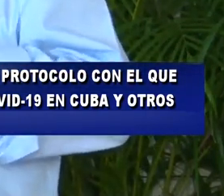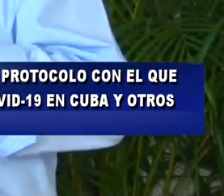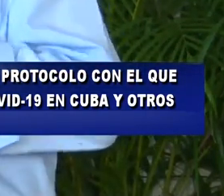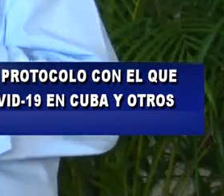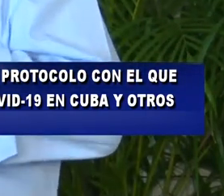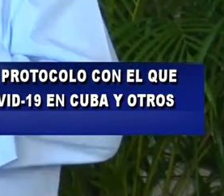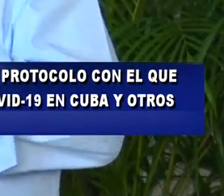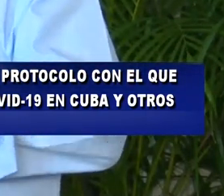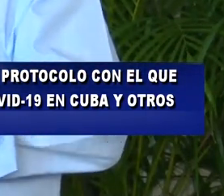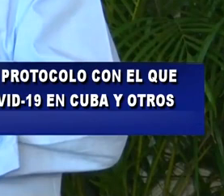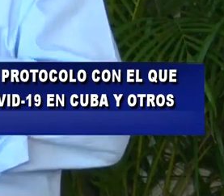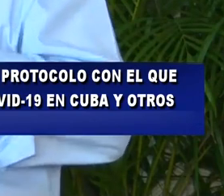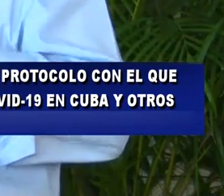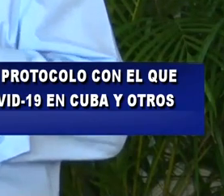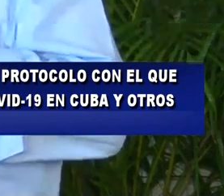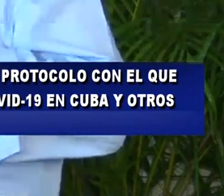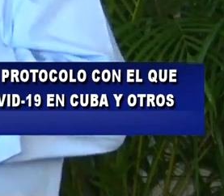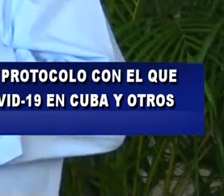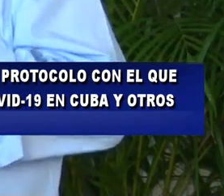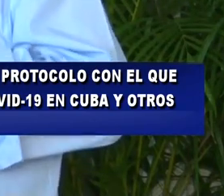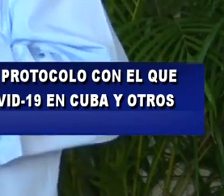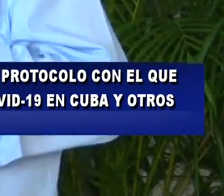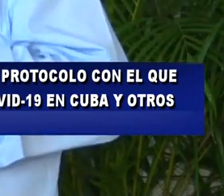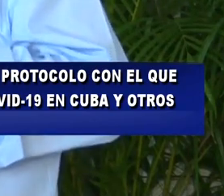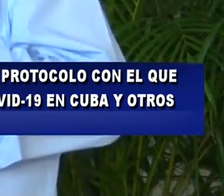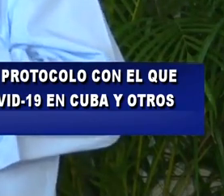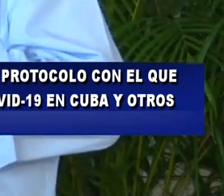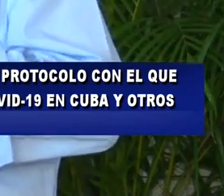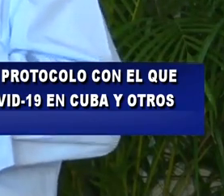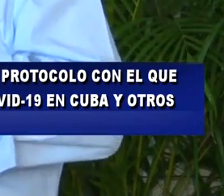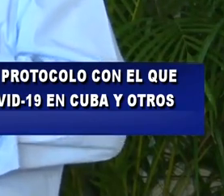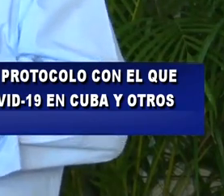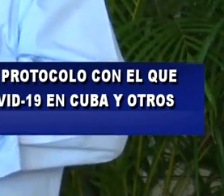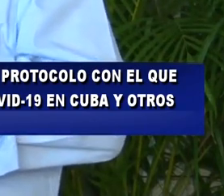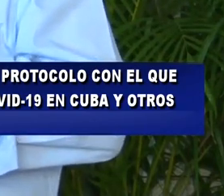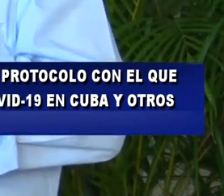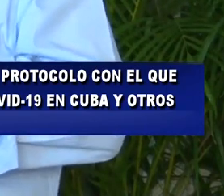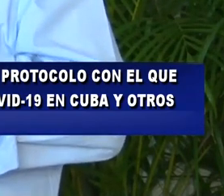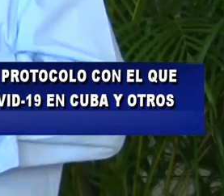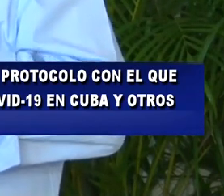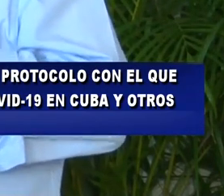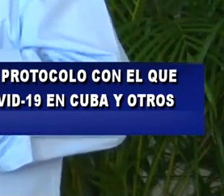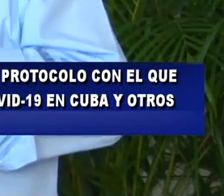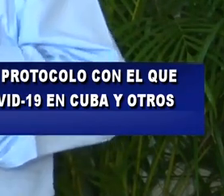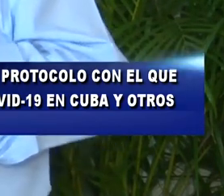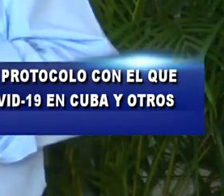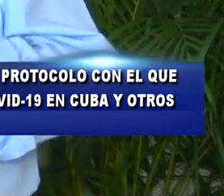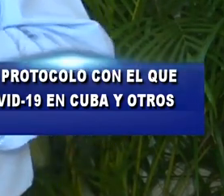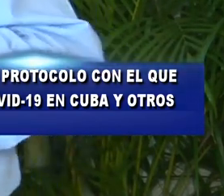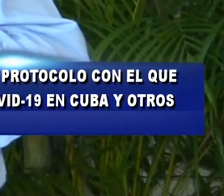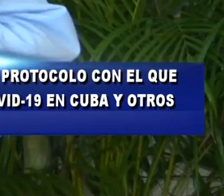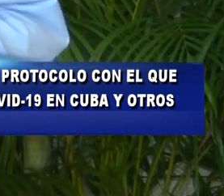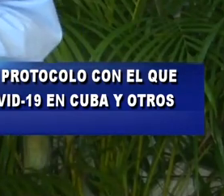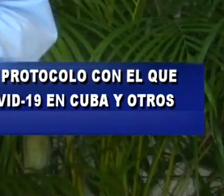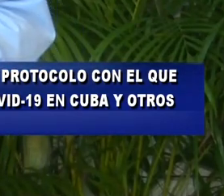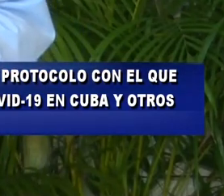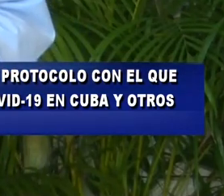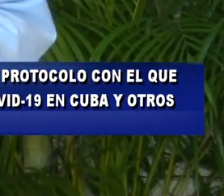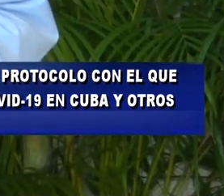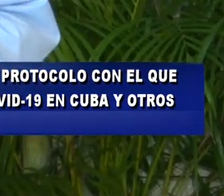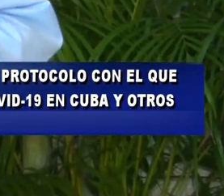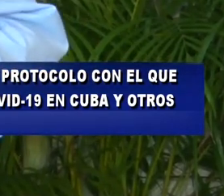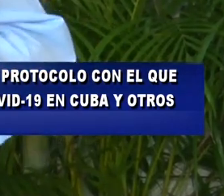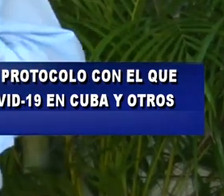Cuba, por los médicos cubanos, por todos los hermanos cubanos, y le queremos dar